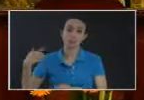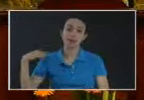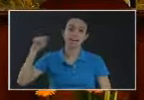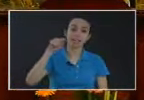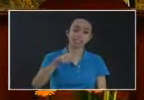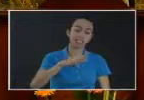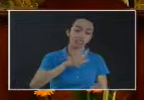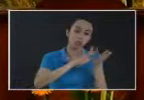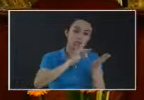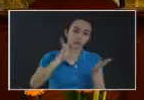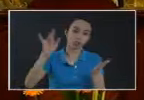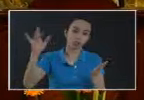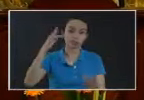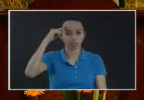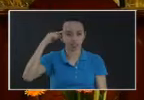día.